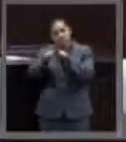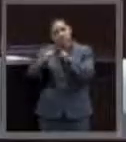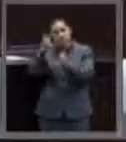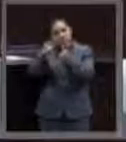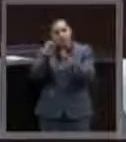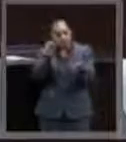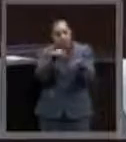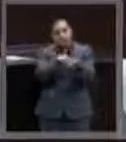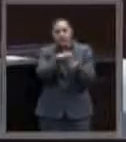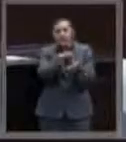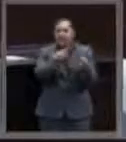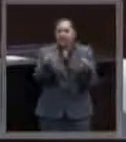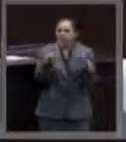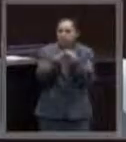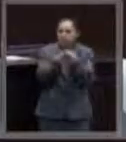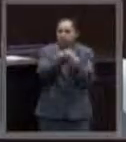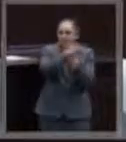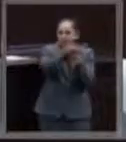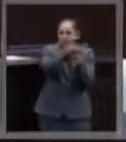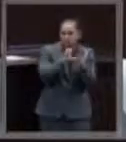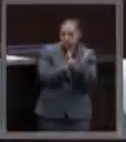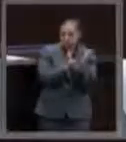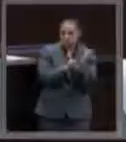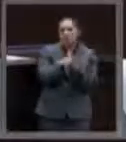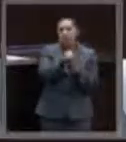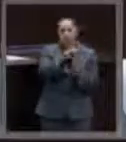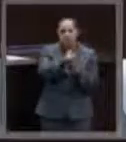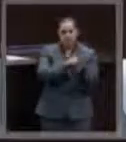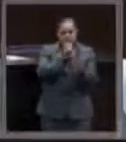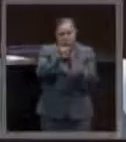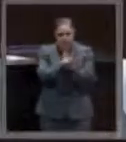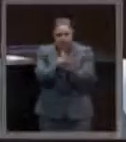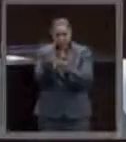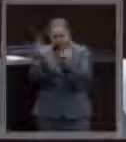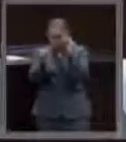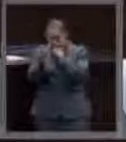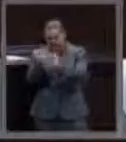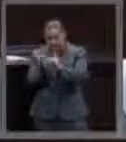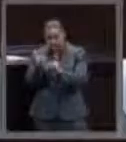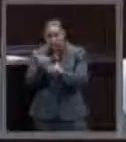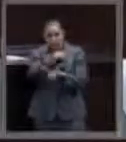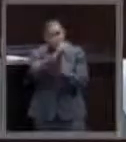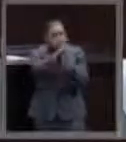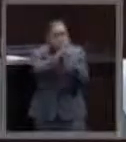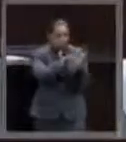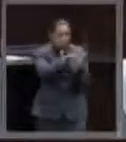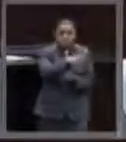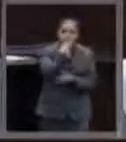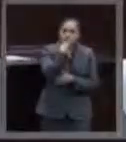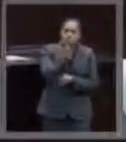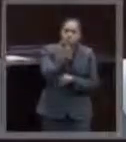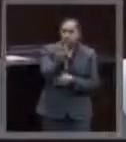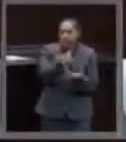constitucional la ley va más allá de lo que la propia constitución determina como atribución de este congreso